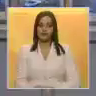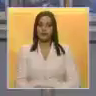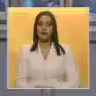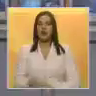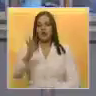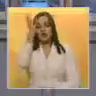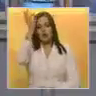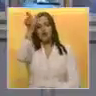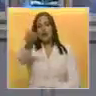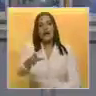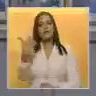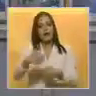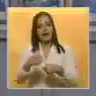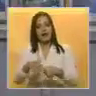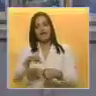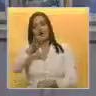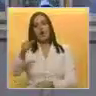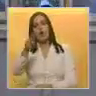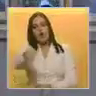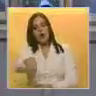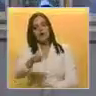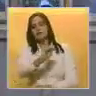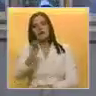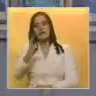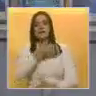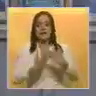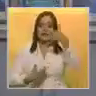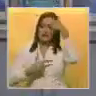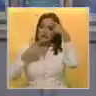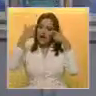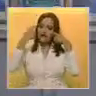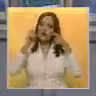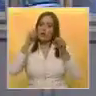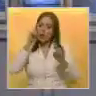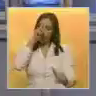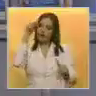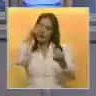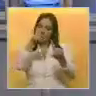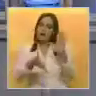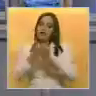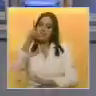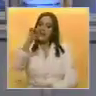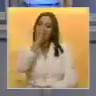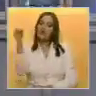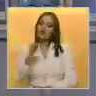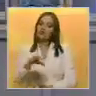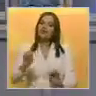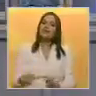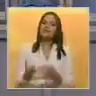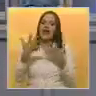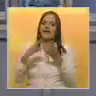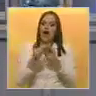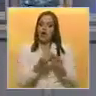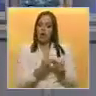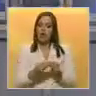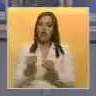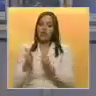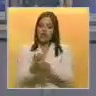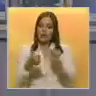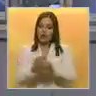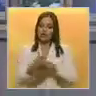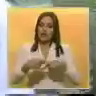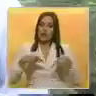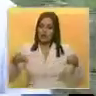El concejal de Maracaibo, Juan Pablo Guanipa, hizo un llamado al presidente Chávez a propósito de su visita al estado Zulia para rescatar las infraestructuras deportivas de la